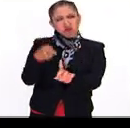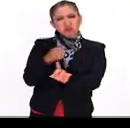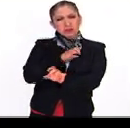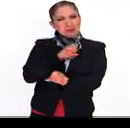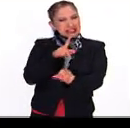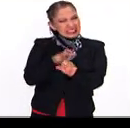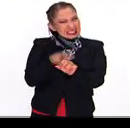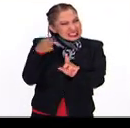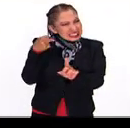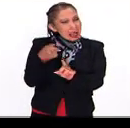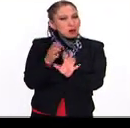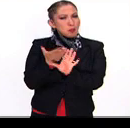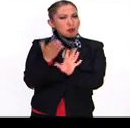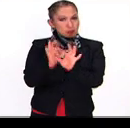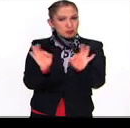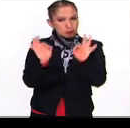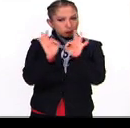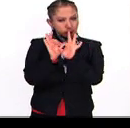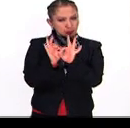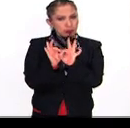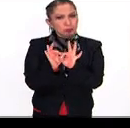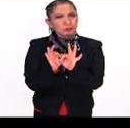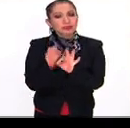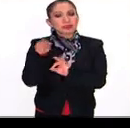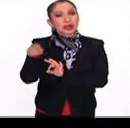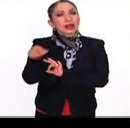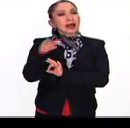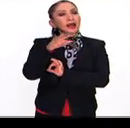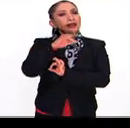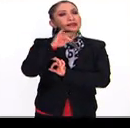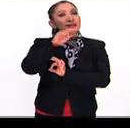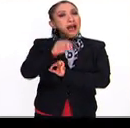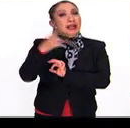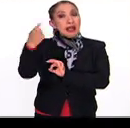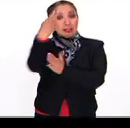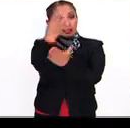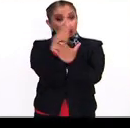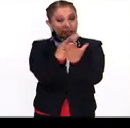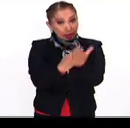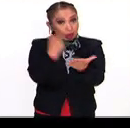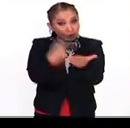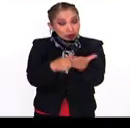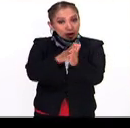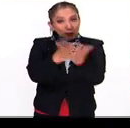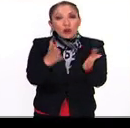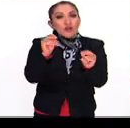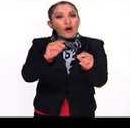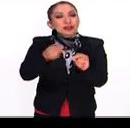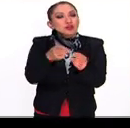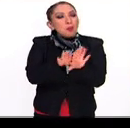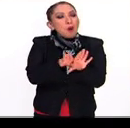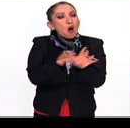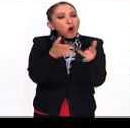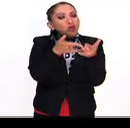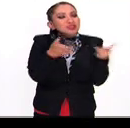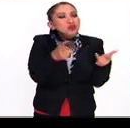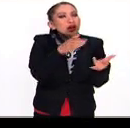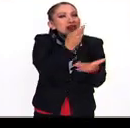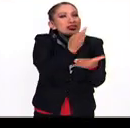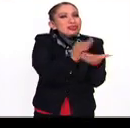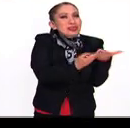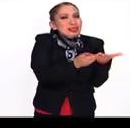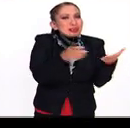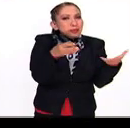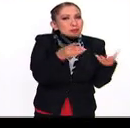peculiaridad muy significativa, que él no ilustra los libros. Lo que propone es una narrativa que